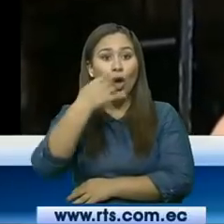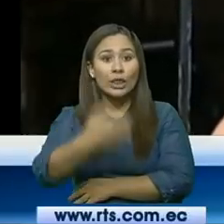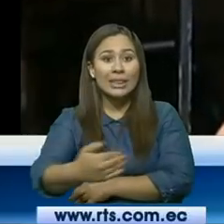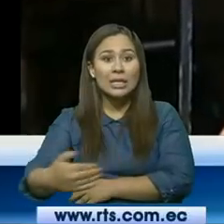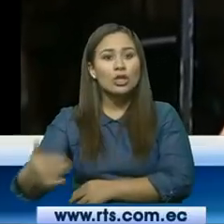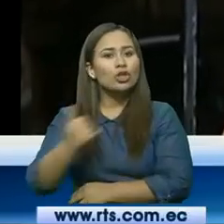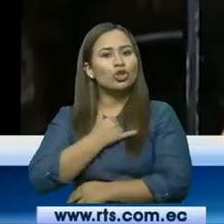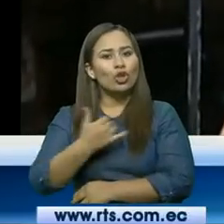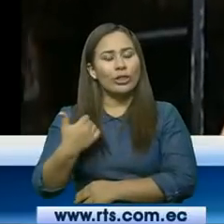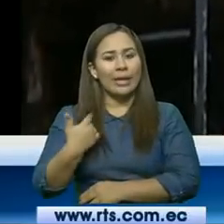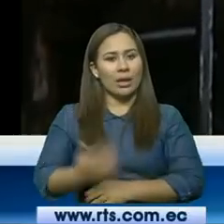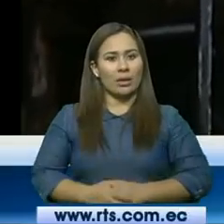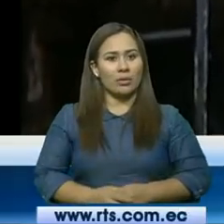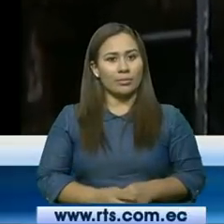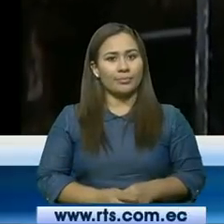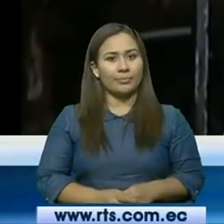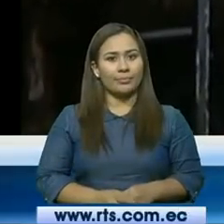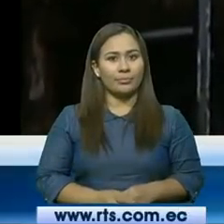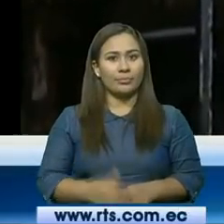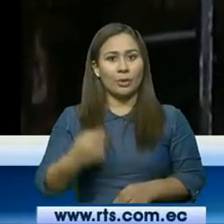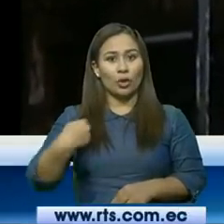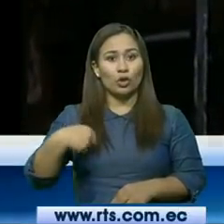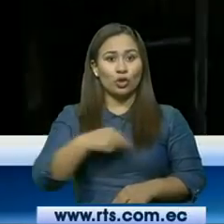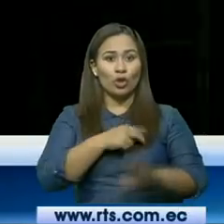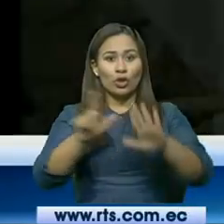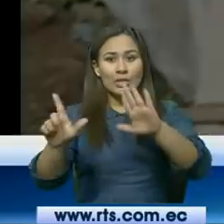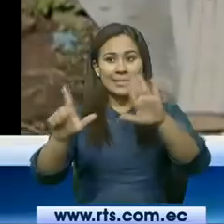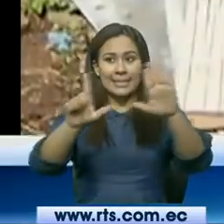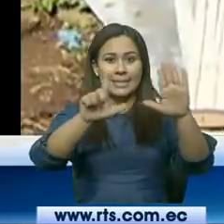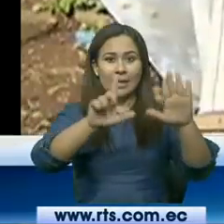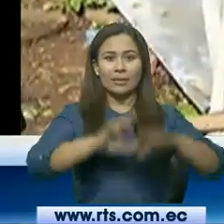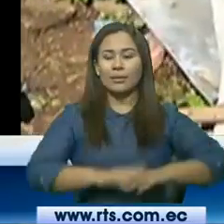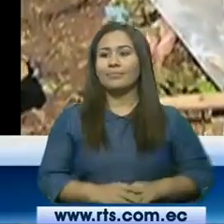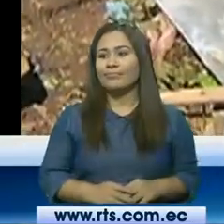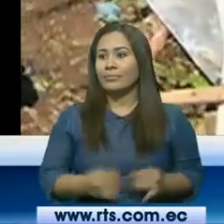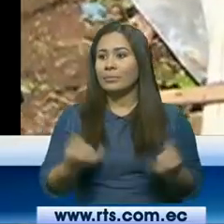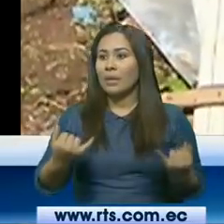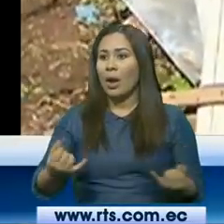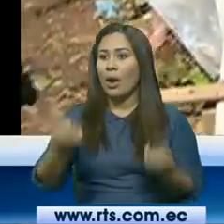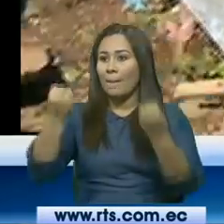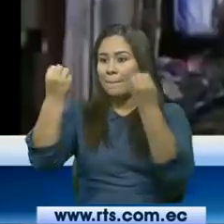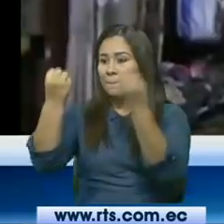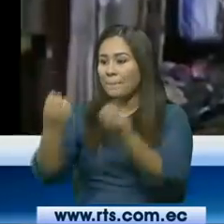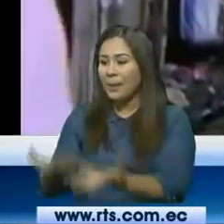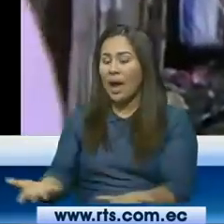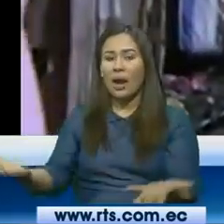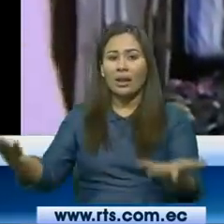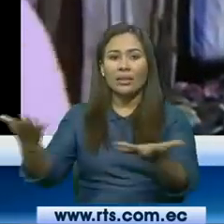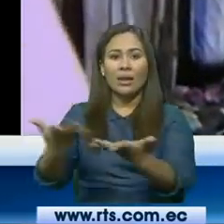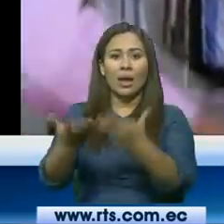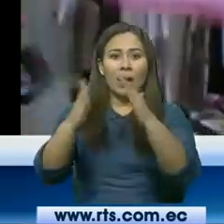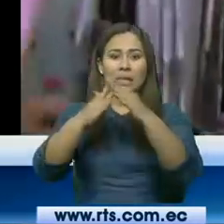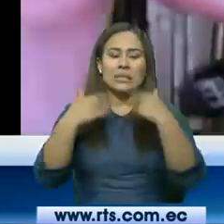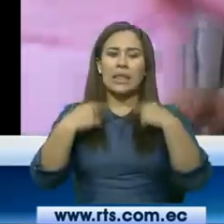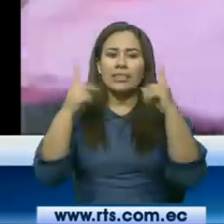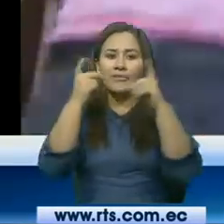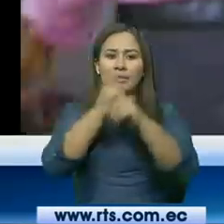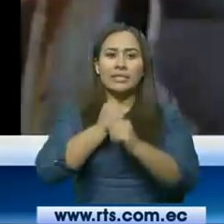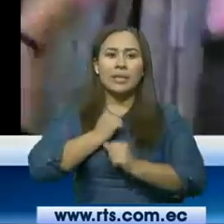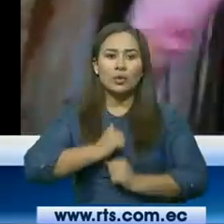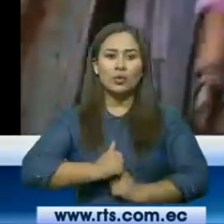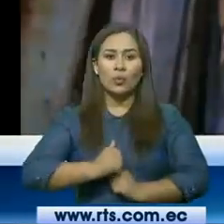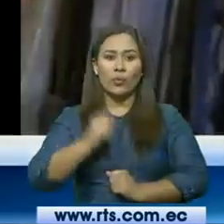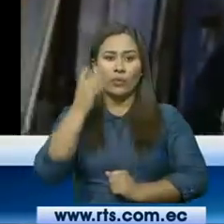ya está en total forma el miembro de la familia somos siete en total sólo les quedó parte de la estructura temen que con el invierno pierdan lo